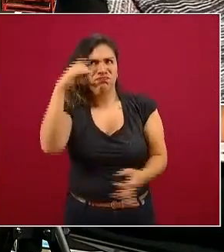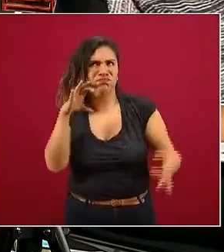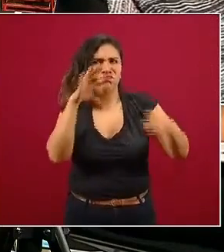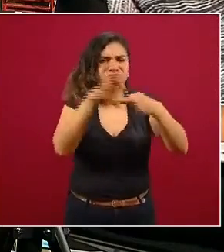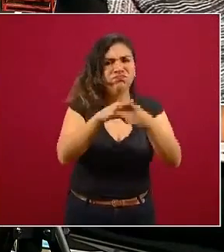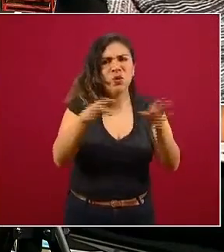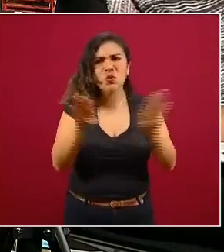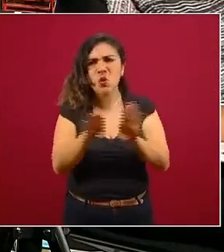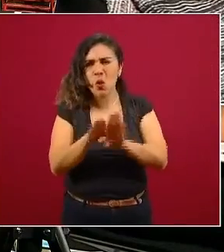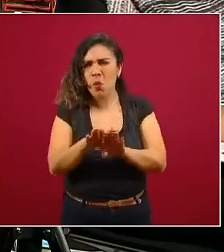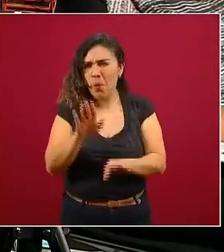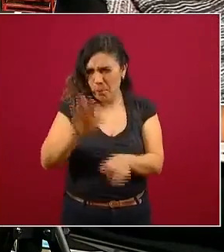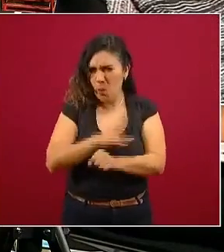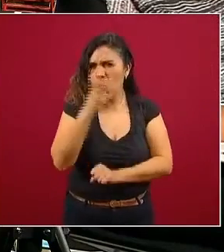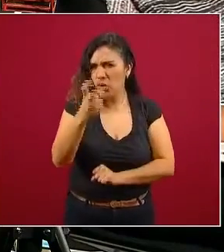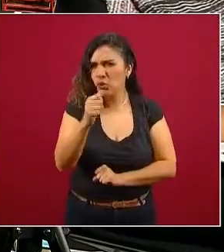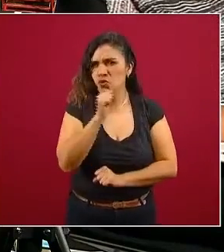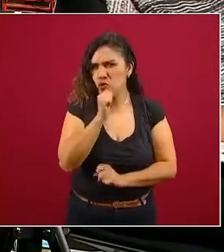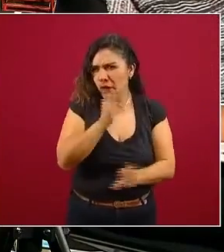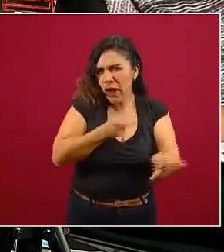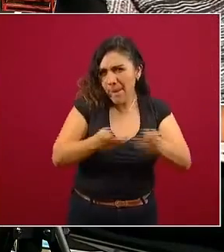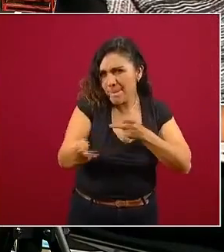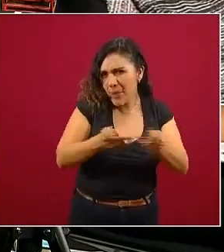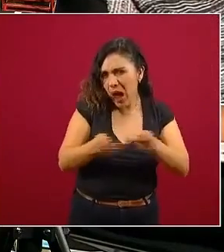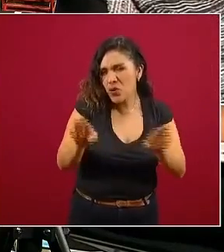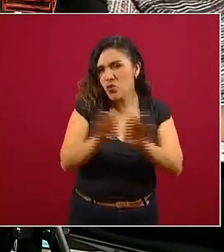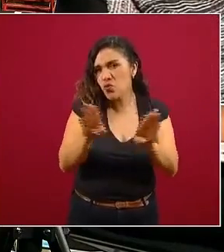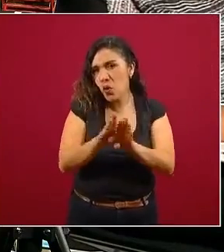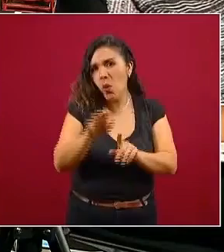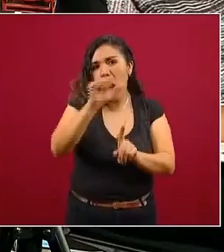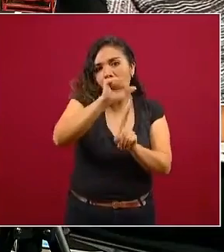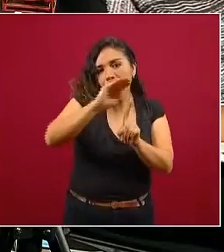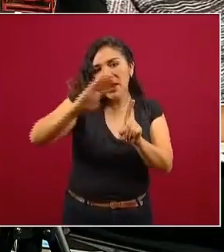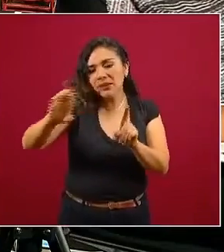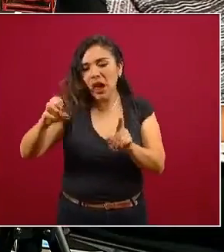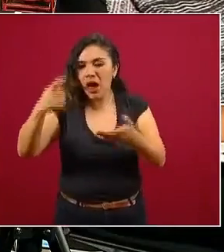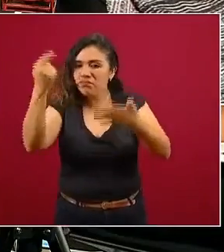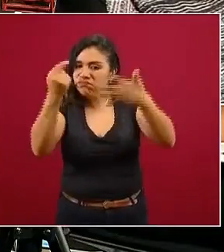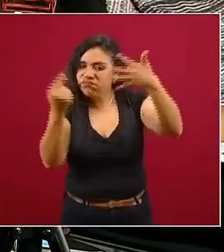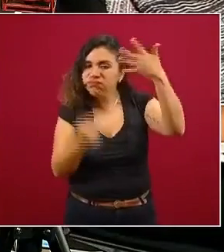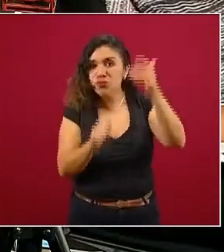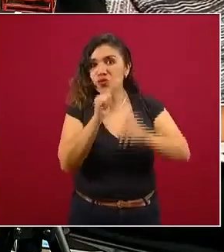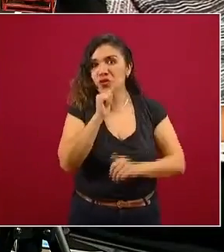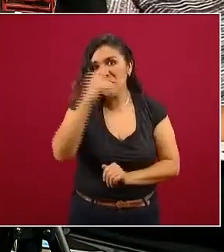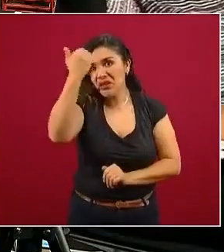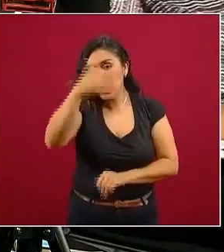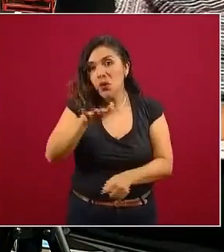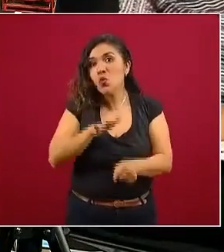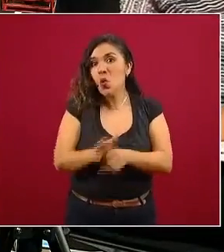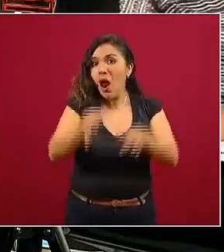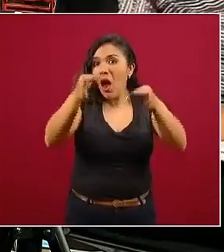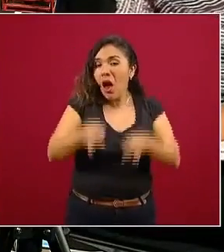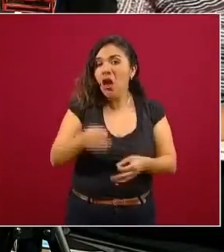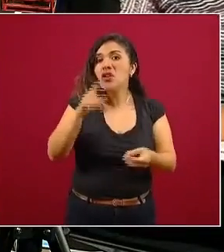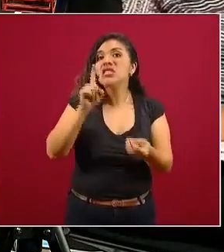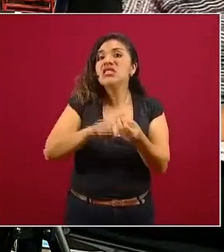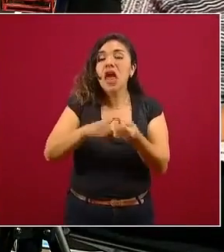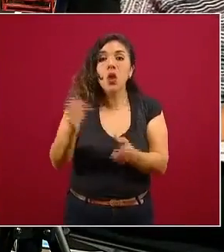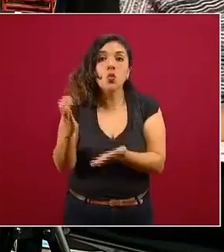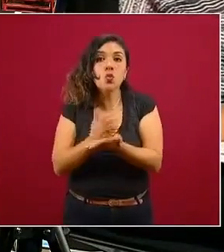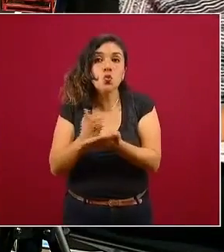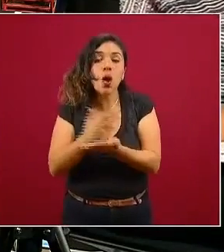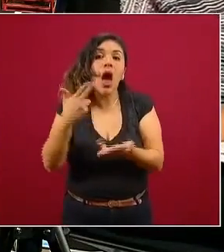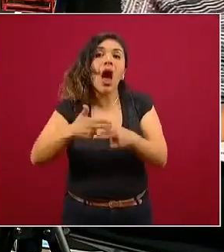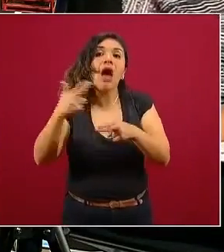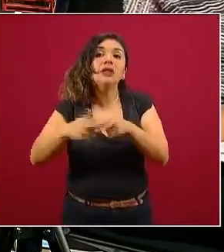me hace entender que por eso no se tiene todavía una ABC y no se puede saber exactamente a quién se va a vacunar hasta que no